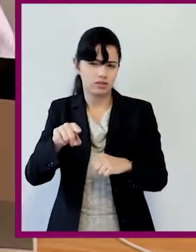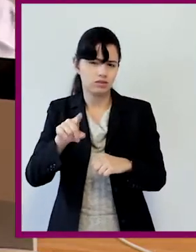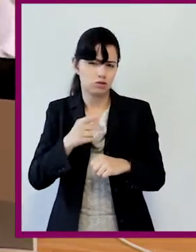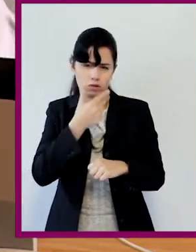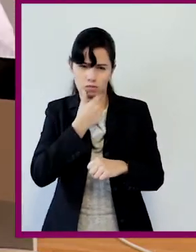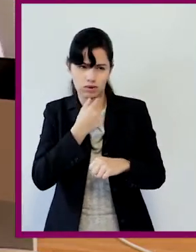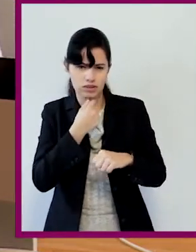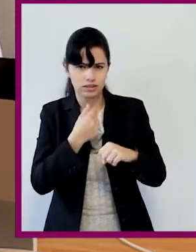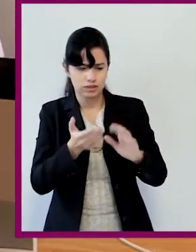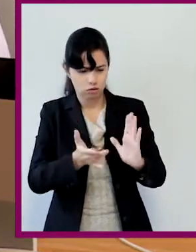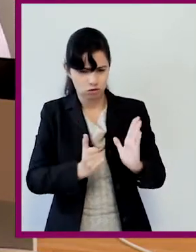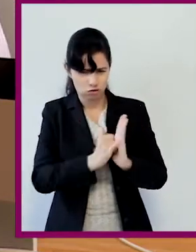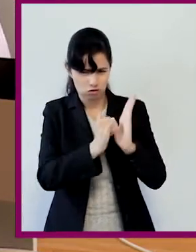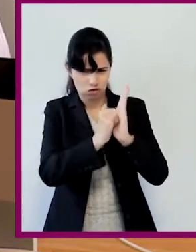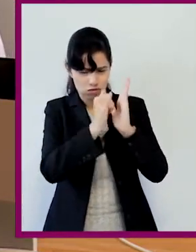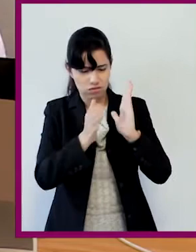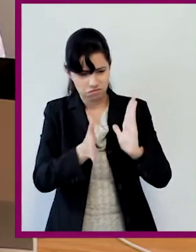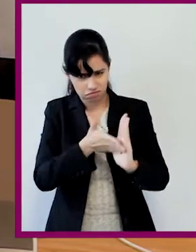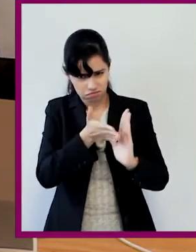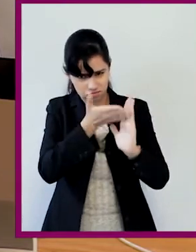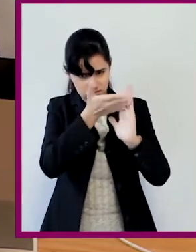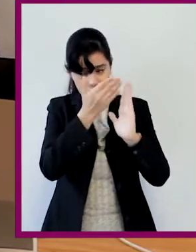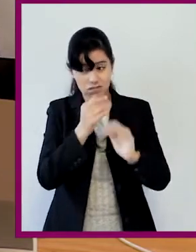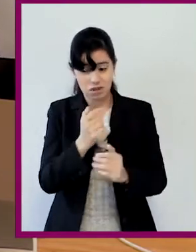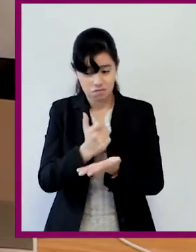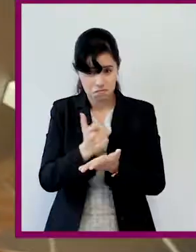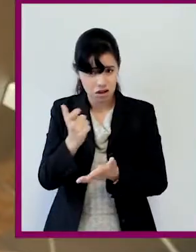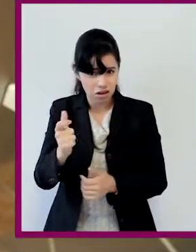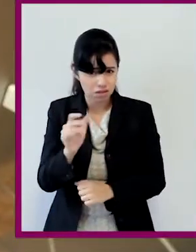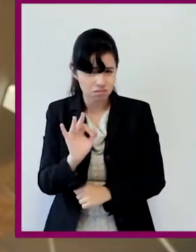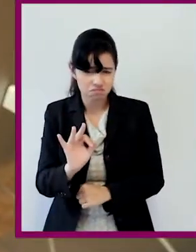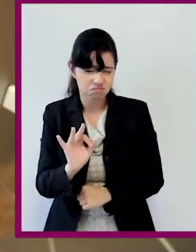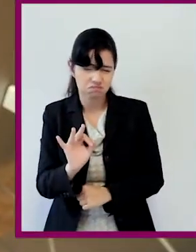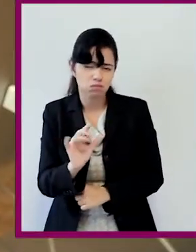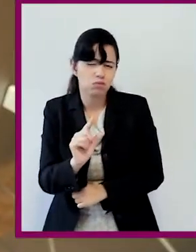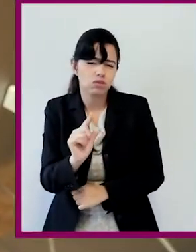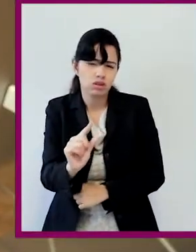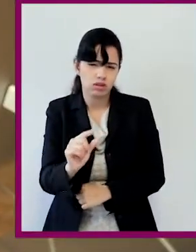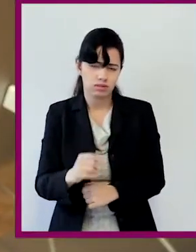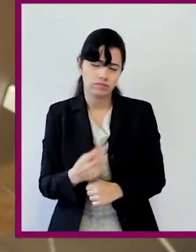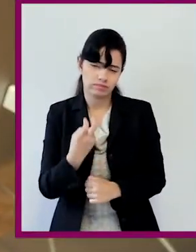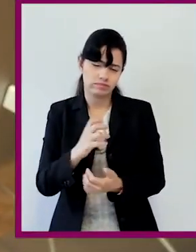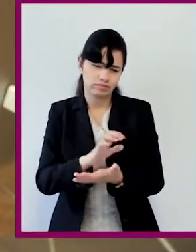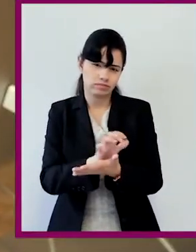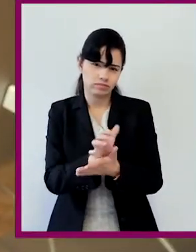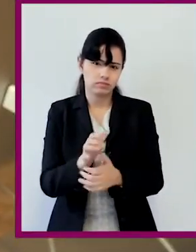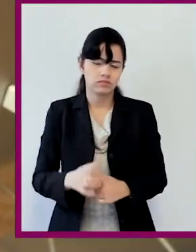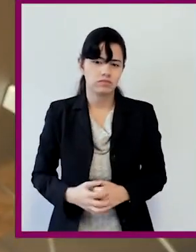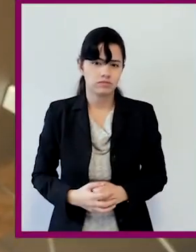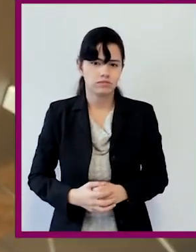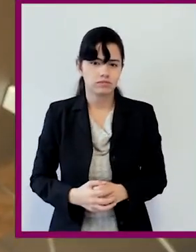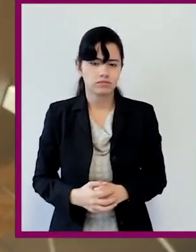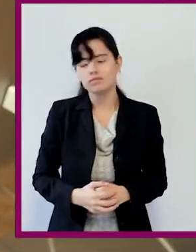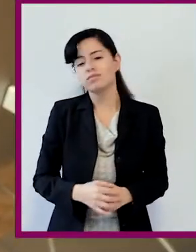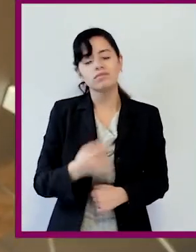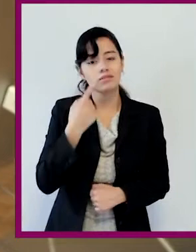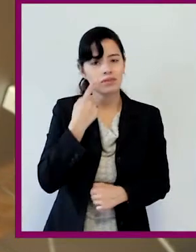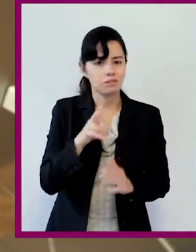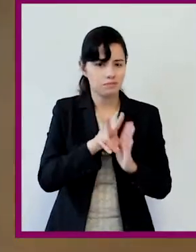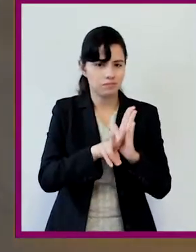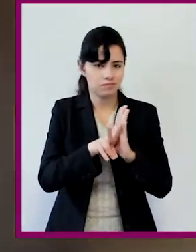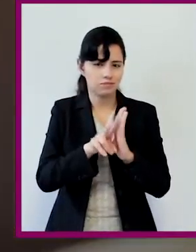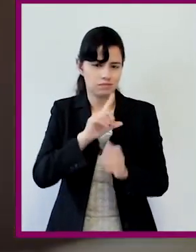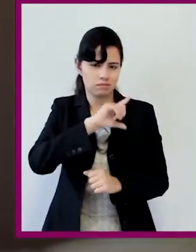esto en toda dinámica discriminadora. Vamos a ver una cápsula y volvemos con el maestro David Fernández